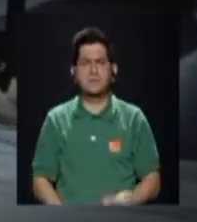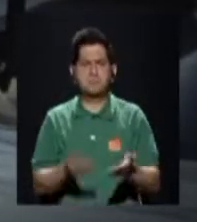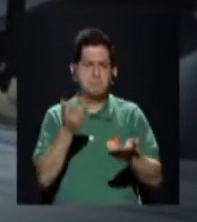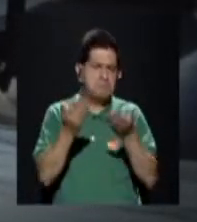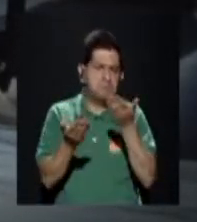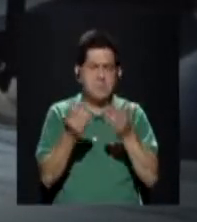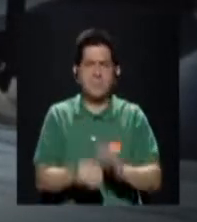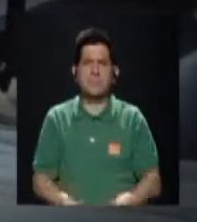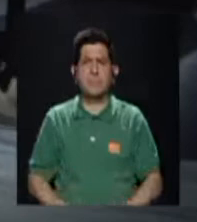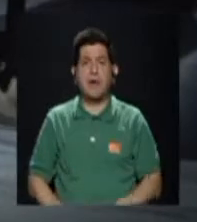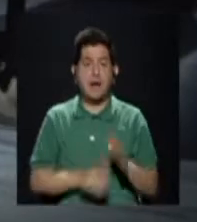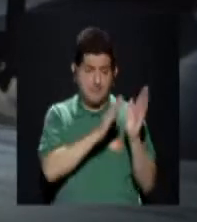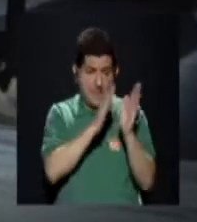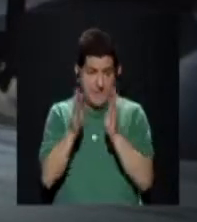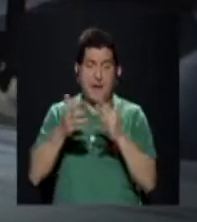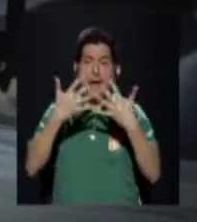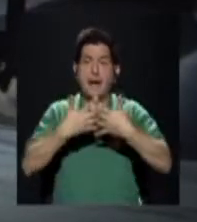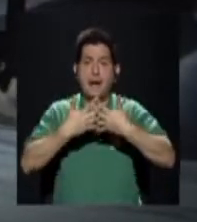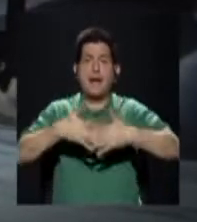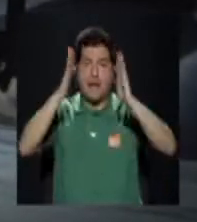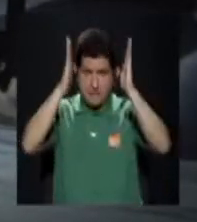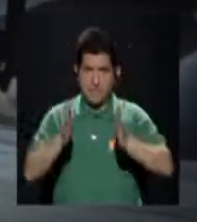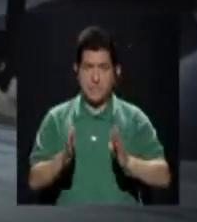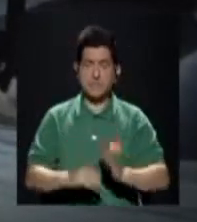menos, empresarios. Y entonces,